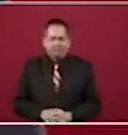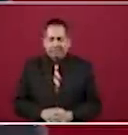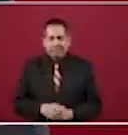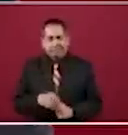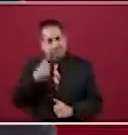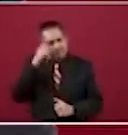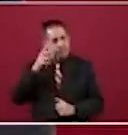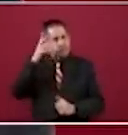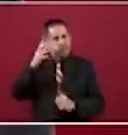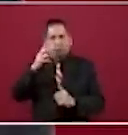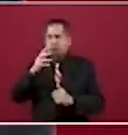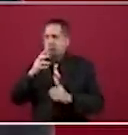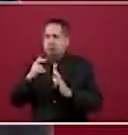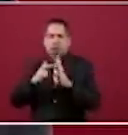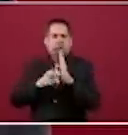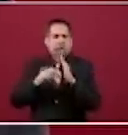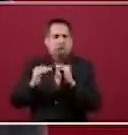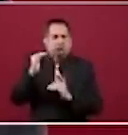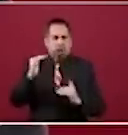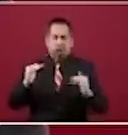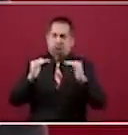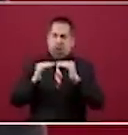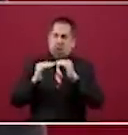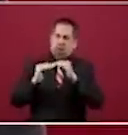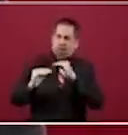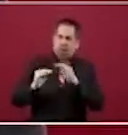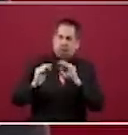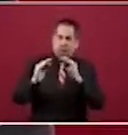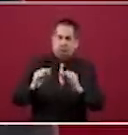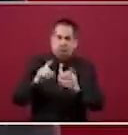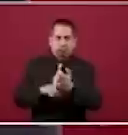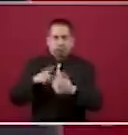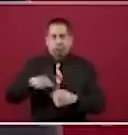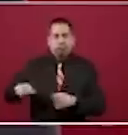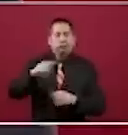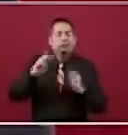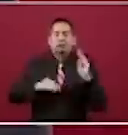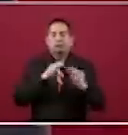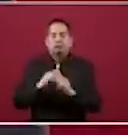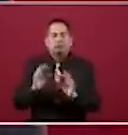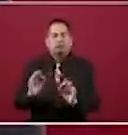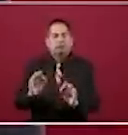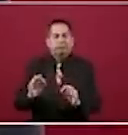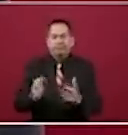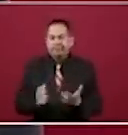tener estándares de productividad de los más altos del mundo.